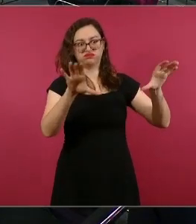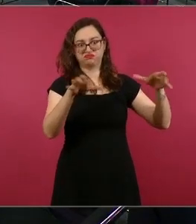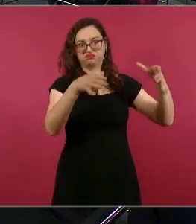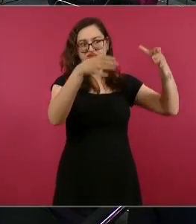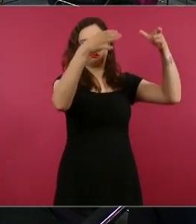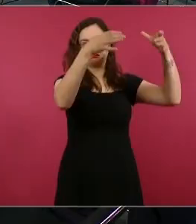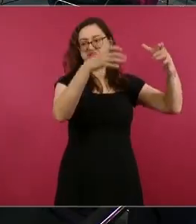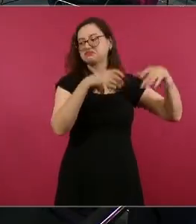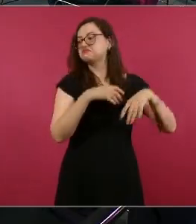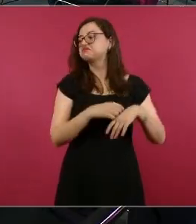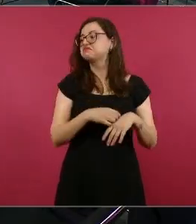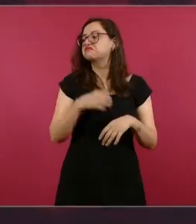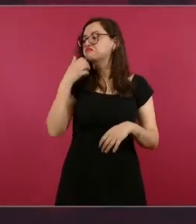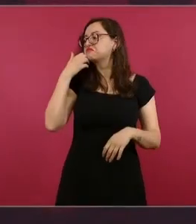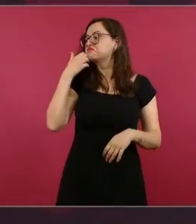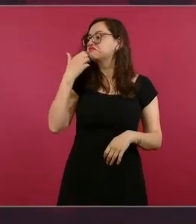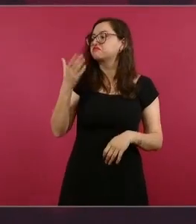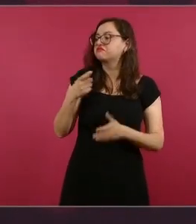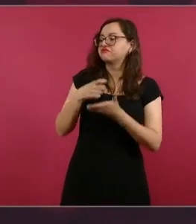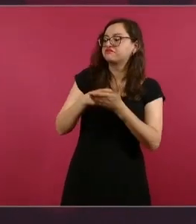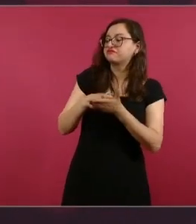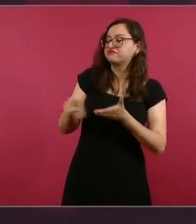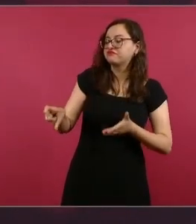Y nada más